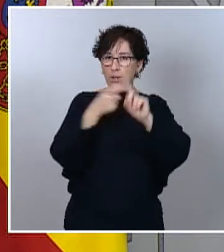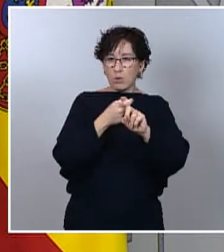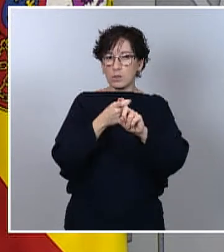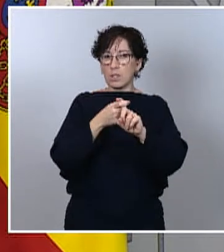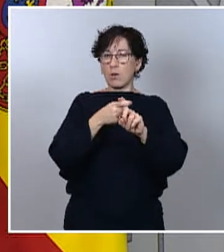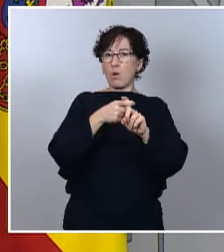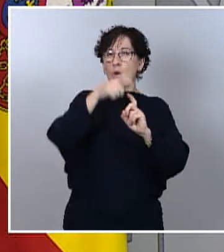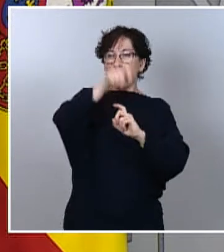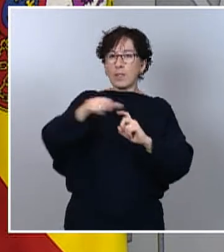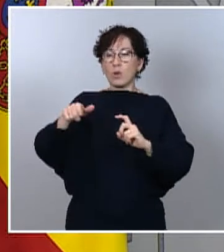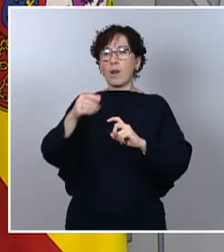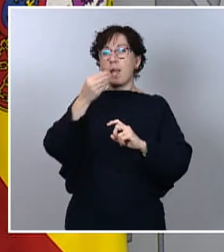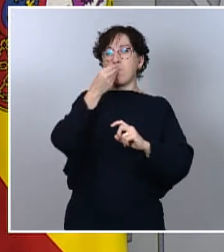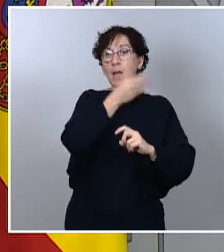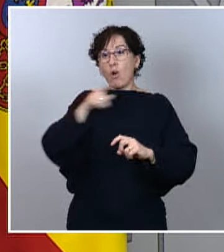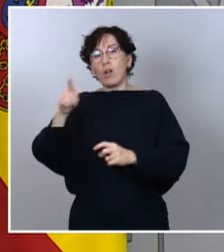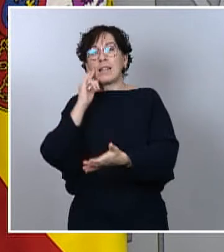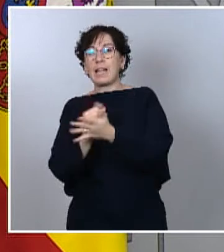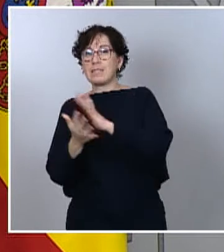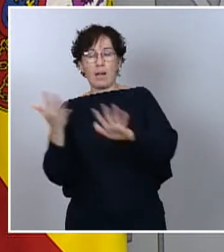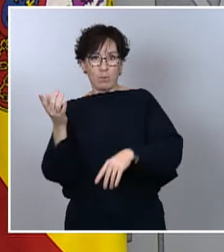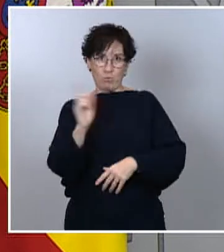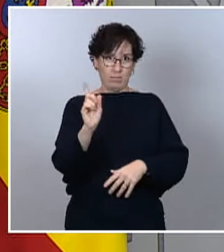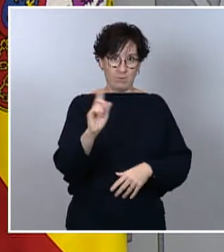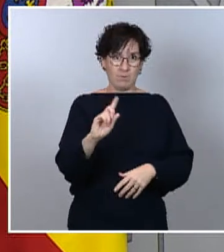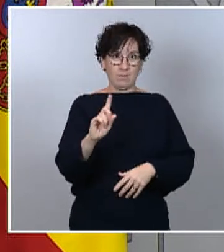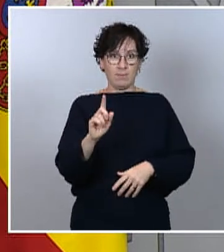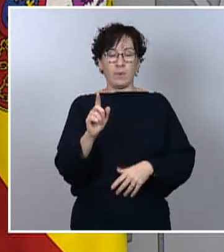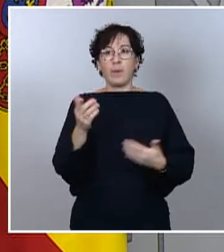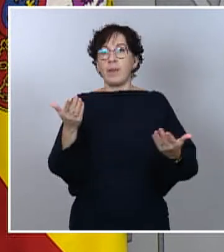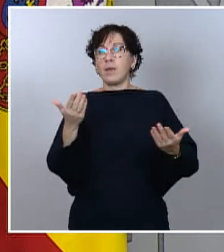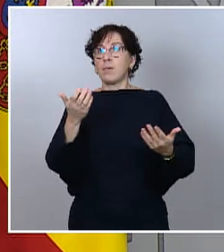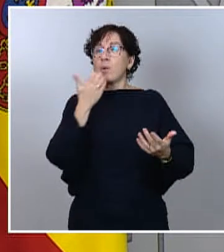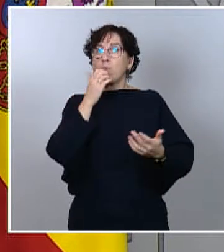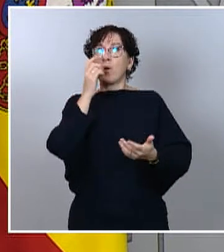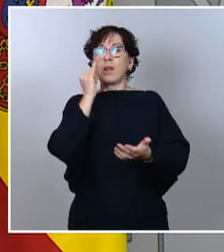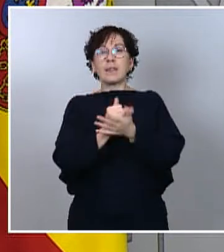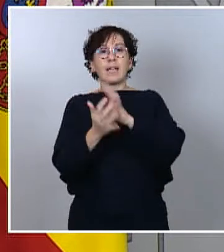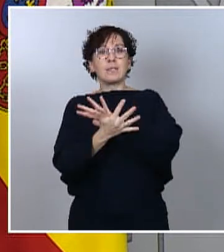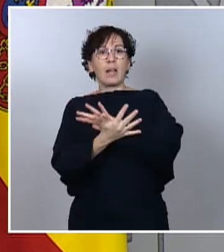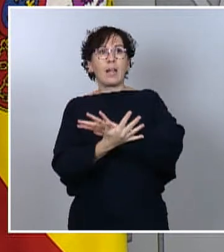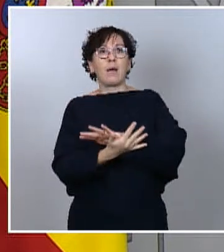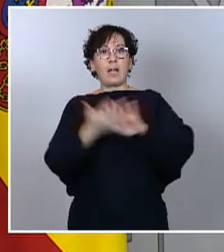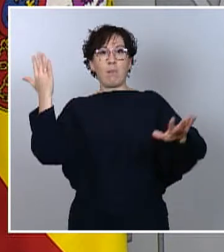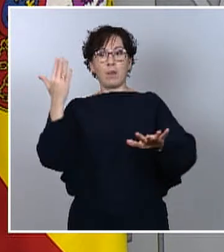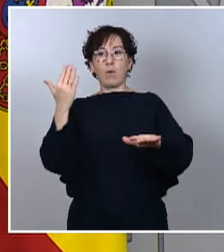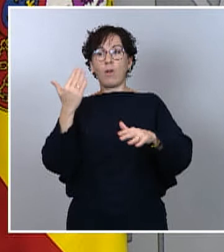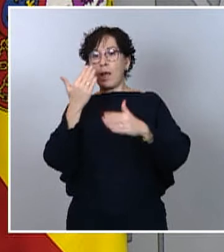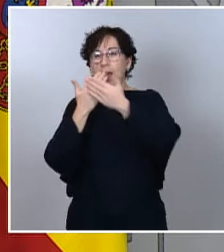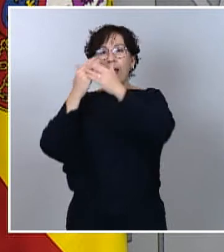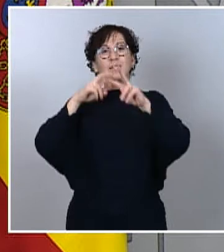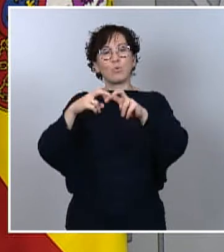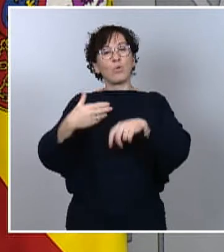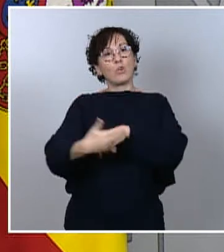individuo. Son útiles en estudios como el Estudio Nacional de Seroepidemiología para hacer